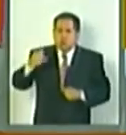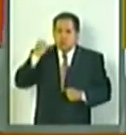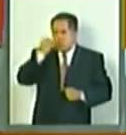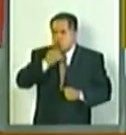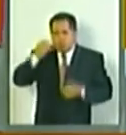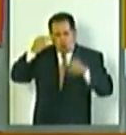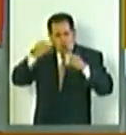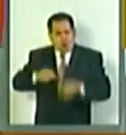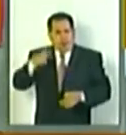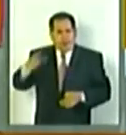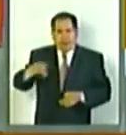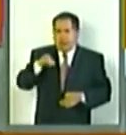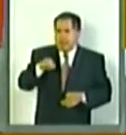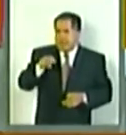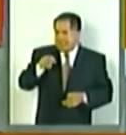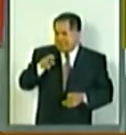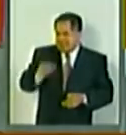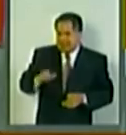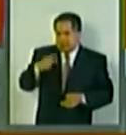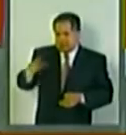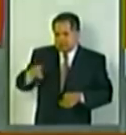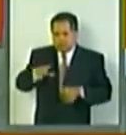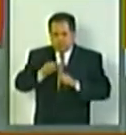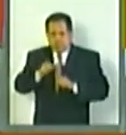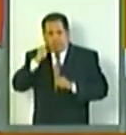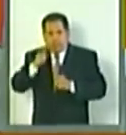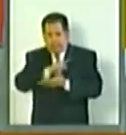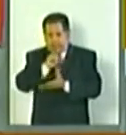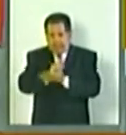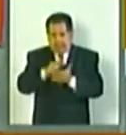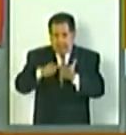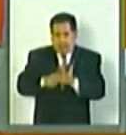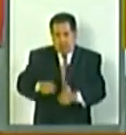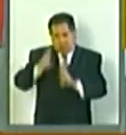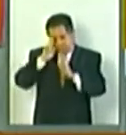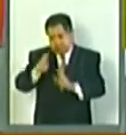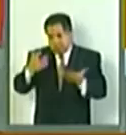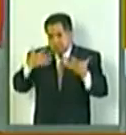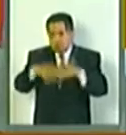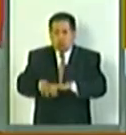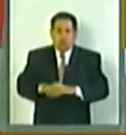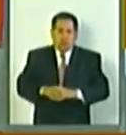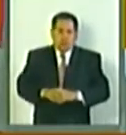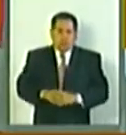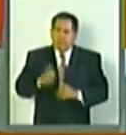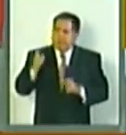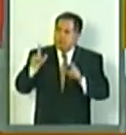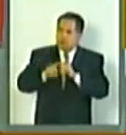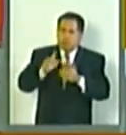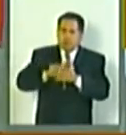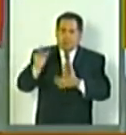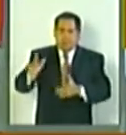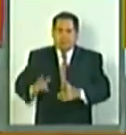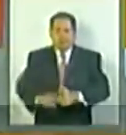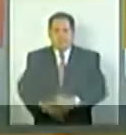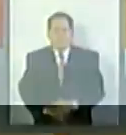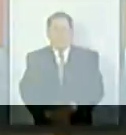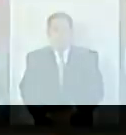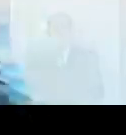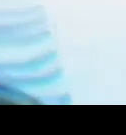materna para que en el marco de la ley se promueva la inclusión. Es todo. Gracias.